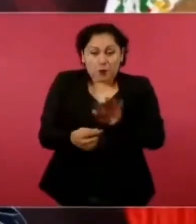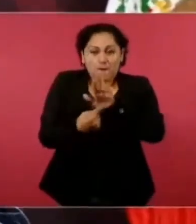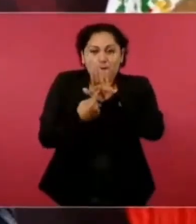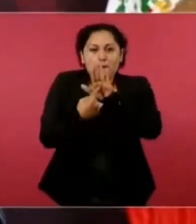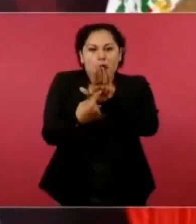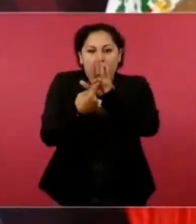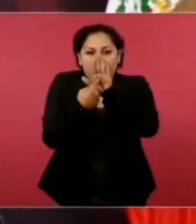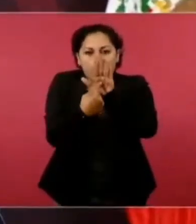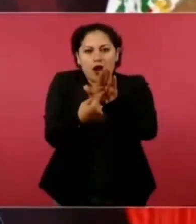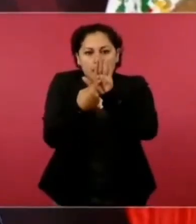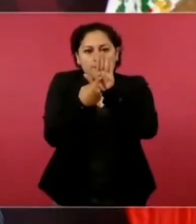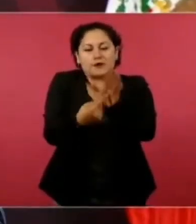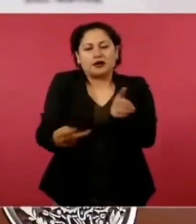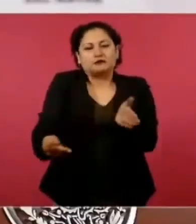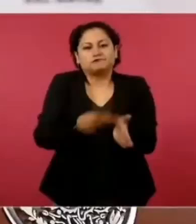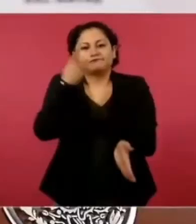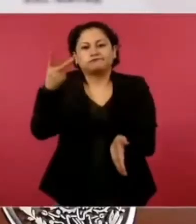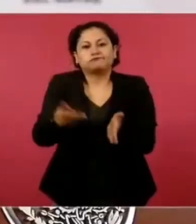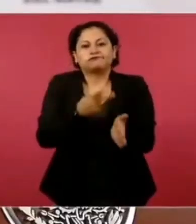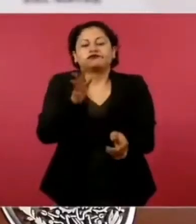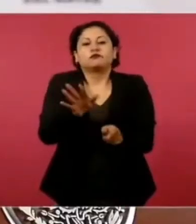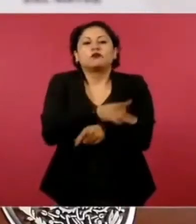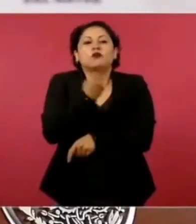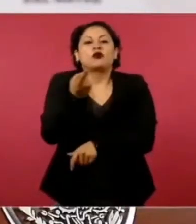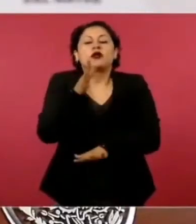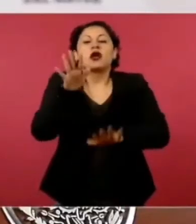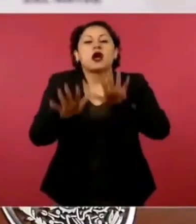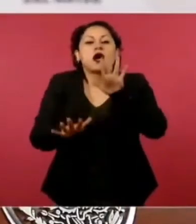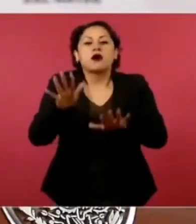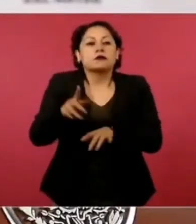no nos damos por enterados.